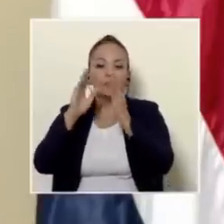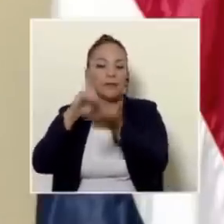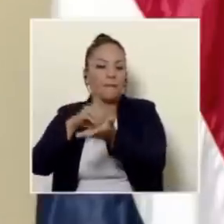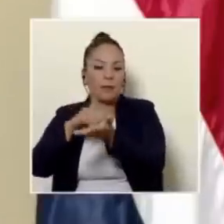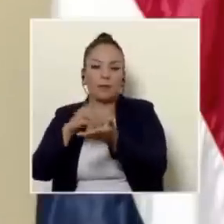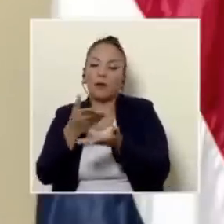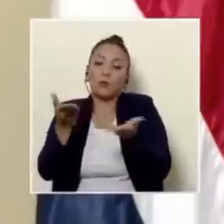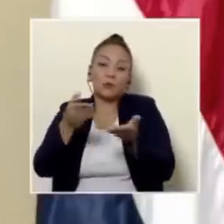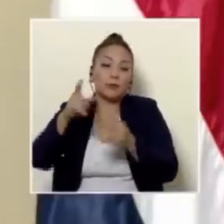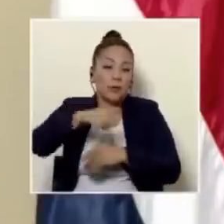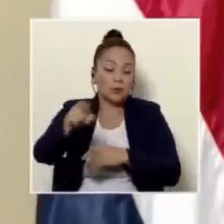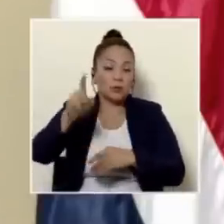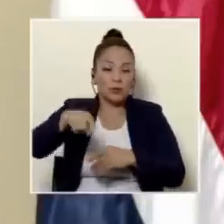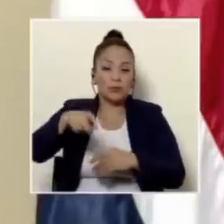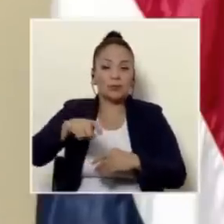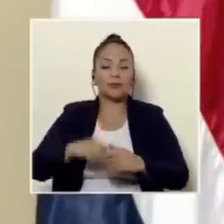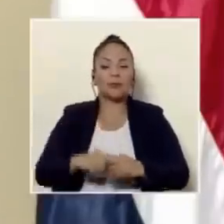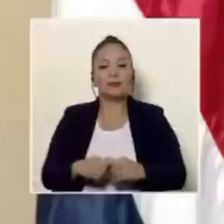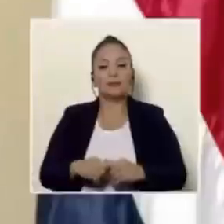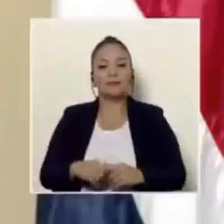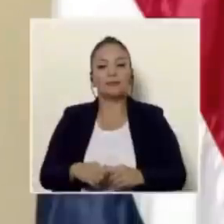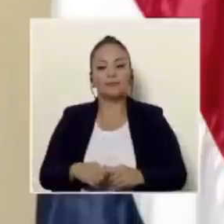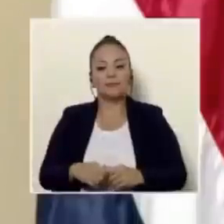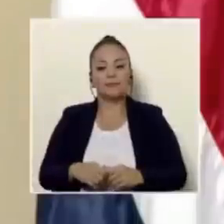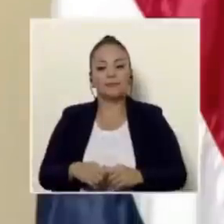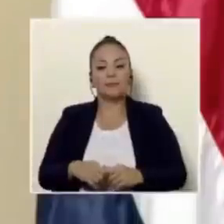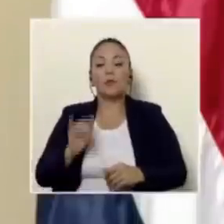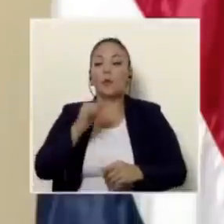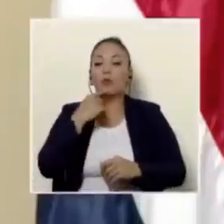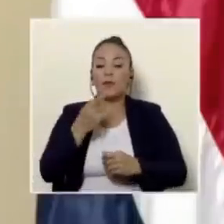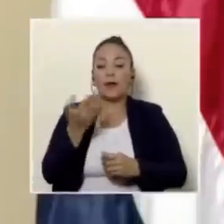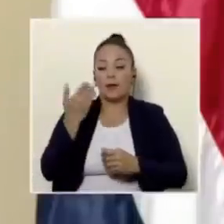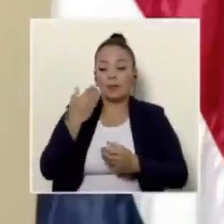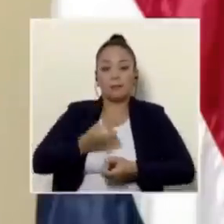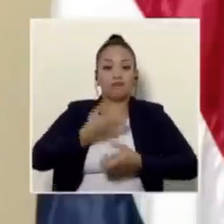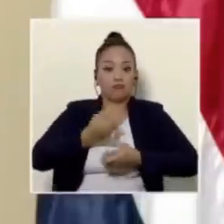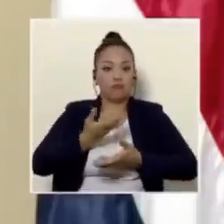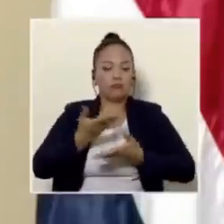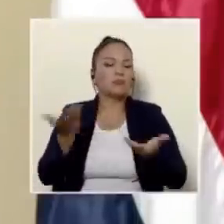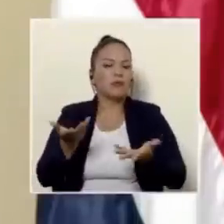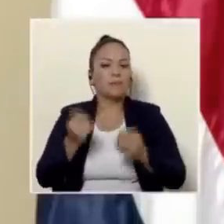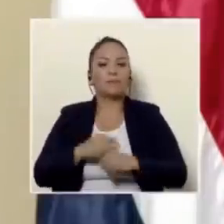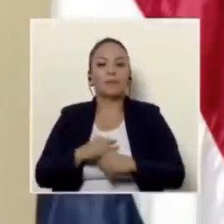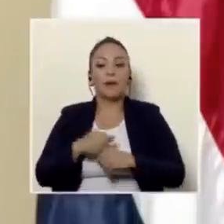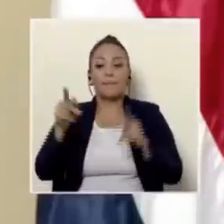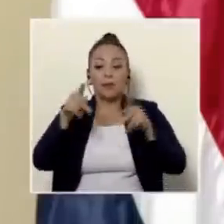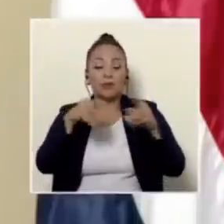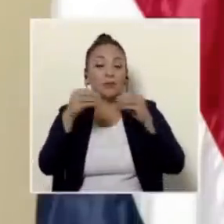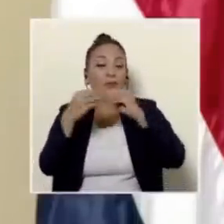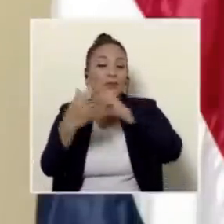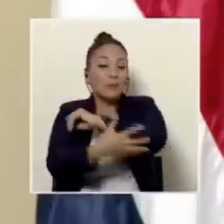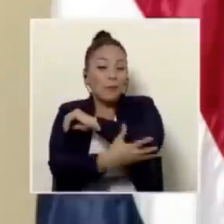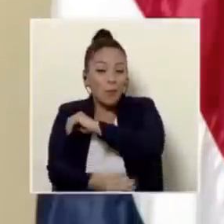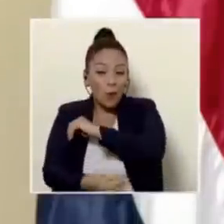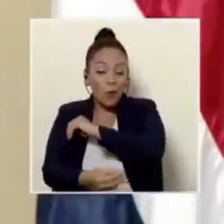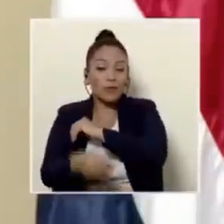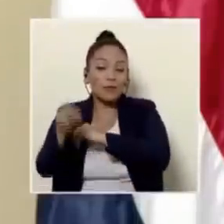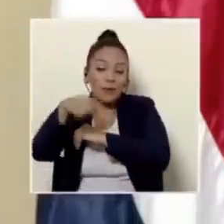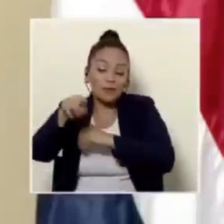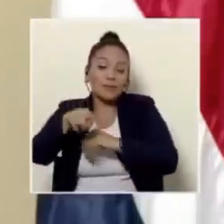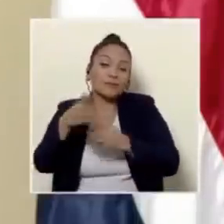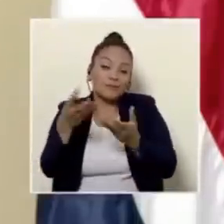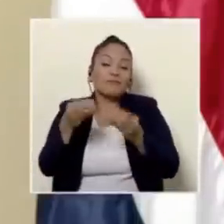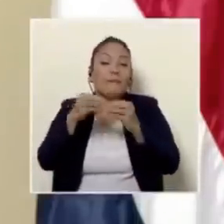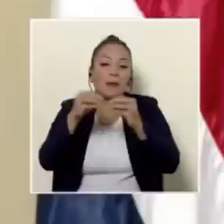esencial que ellos necesitan. Como manifesté anteriormente, son las personas más pobres que están